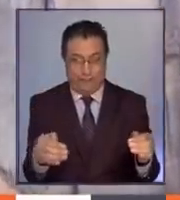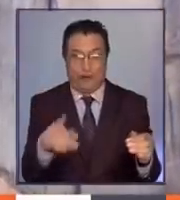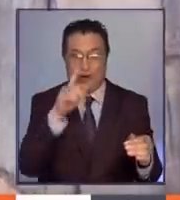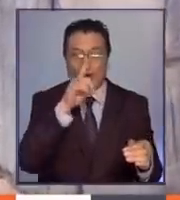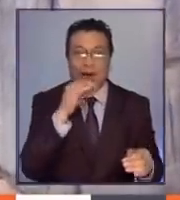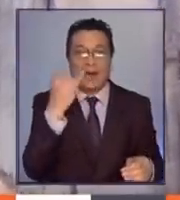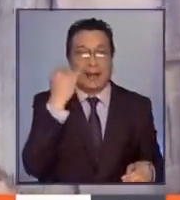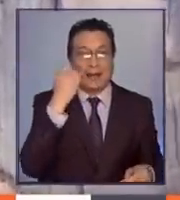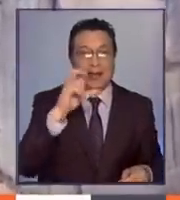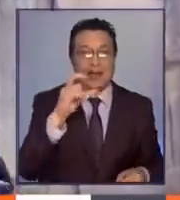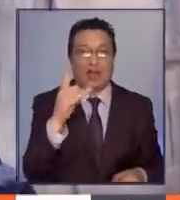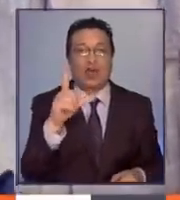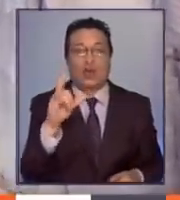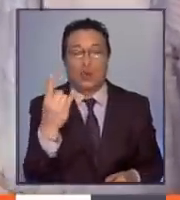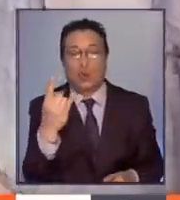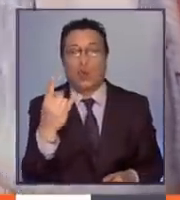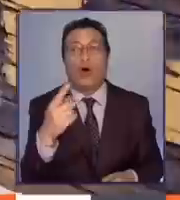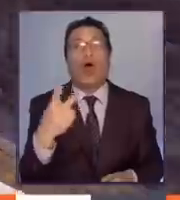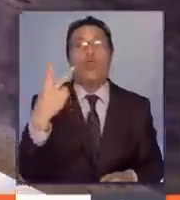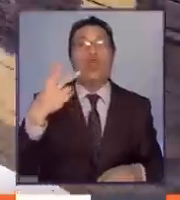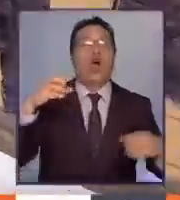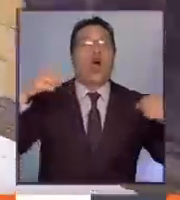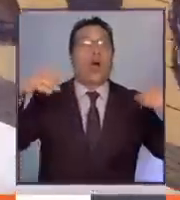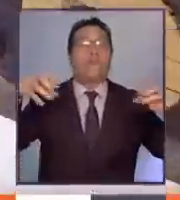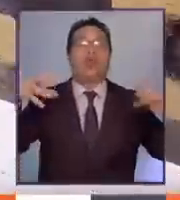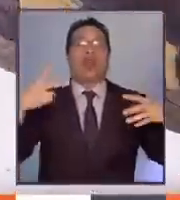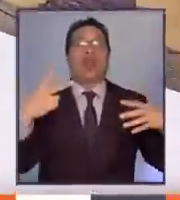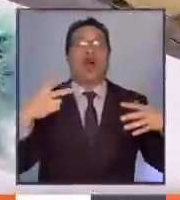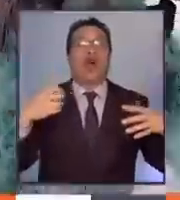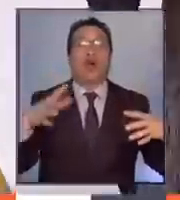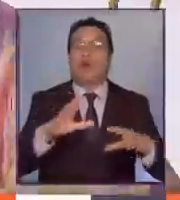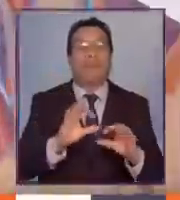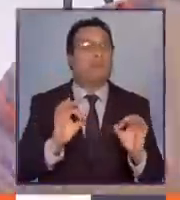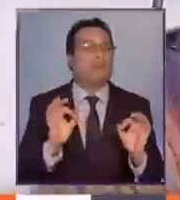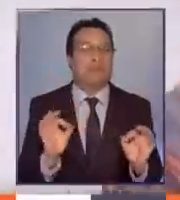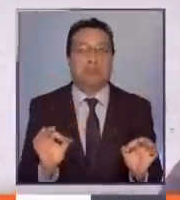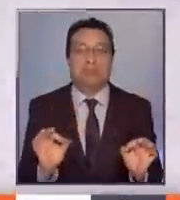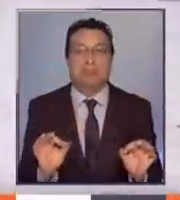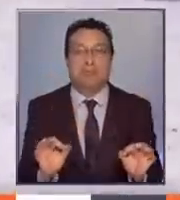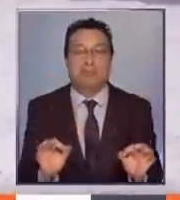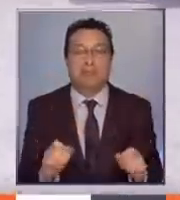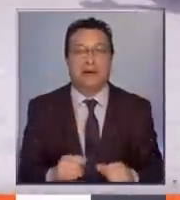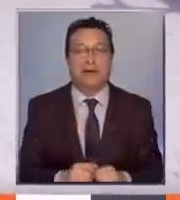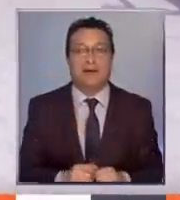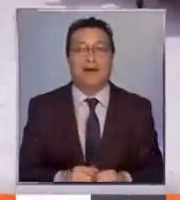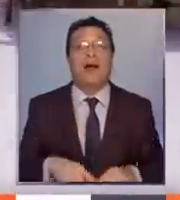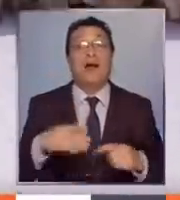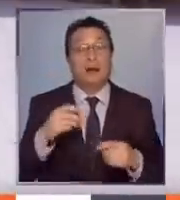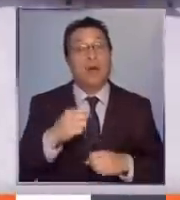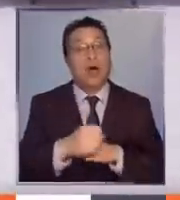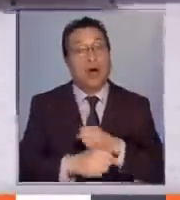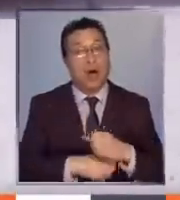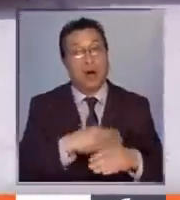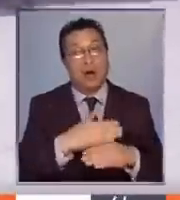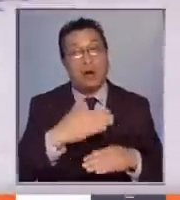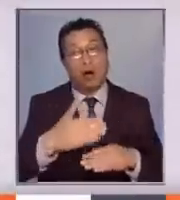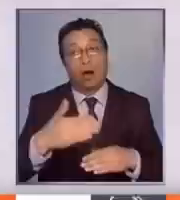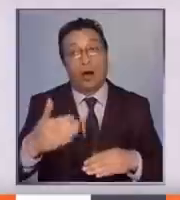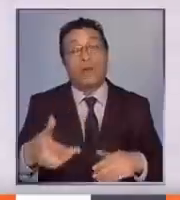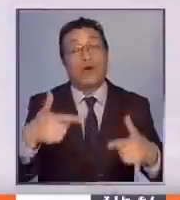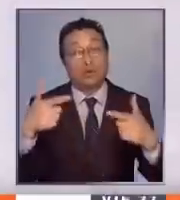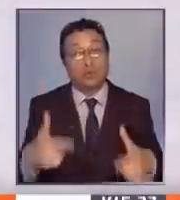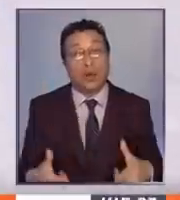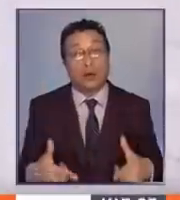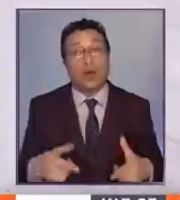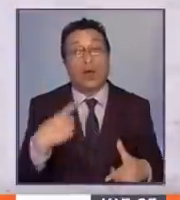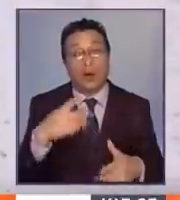ampolletas. Y ya nos creíamos una maravilla. Así partió todo para este hombre. Pero con el paso de los años, para su fortuna,